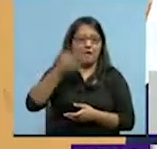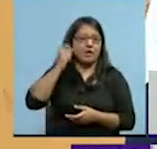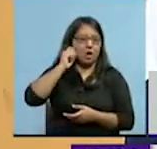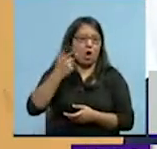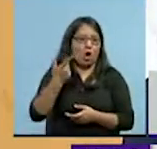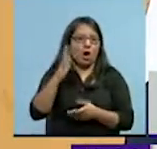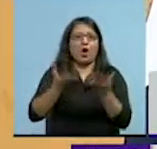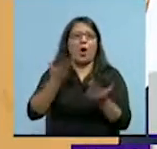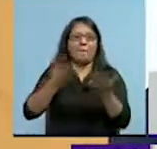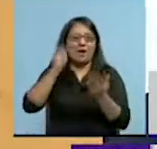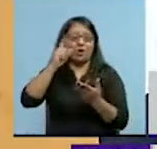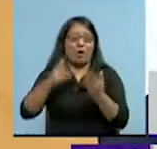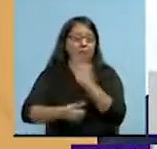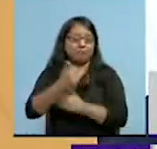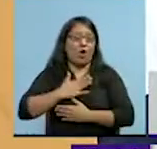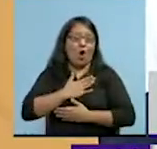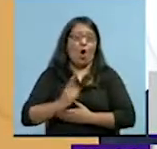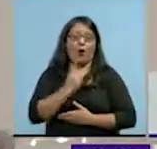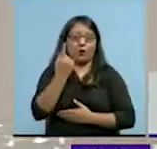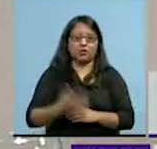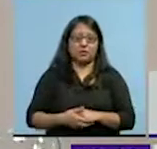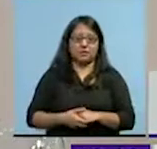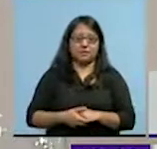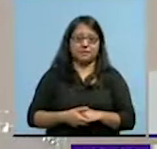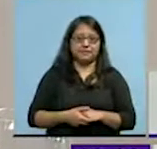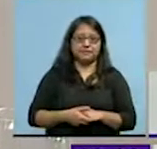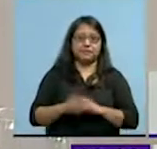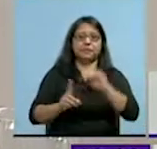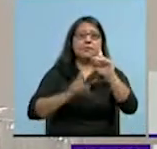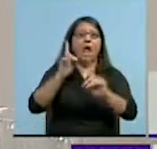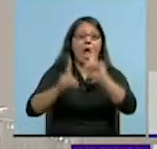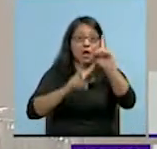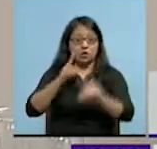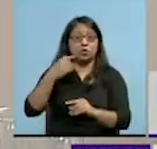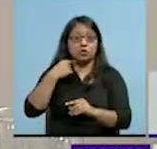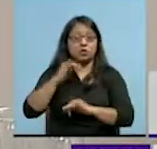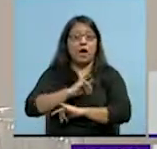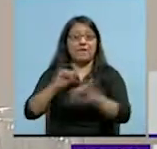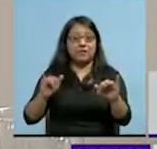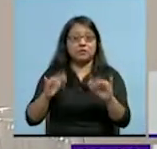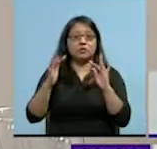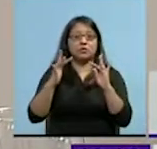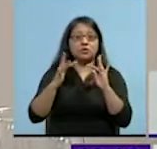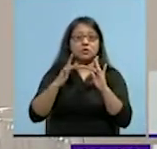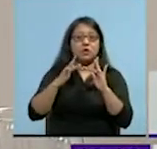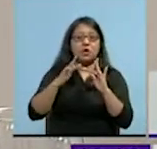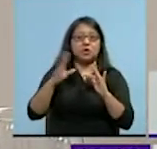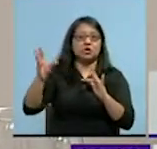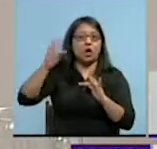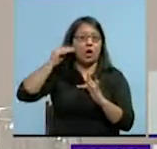de la mano dentro de lo que le pasó recordemos que por ahí hay algunos audios que se filtran que son que son